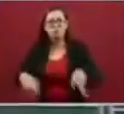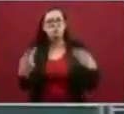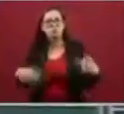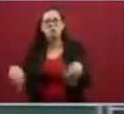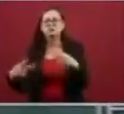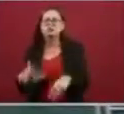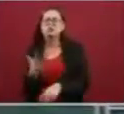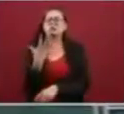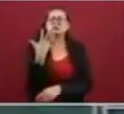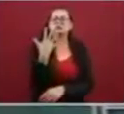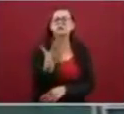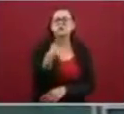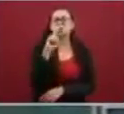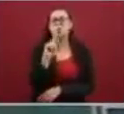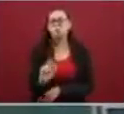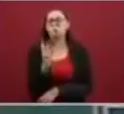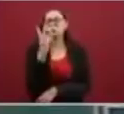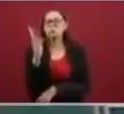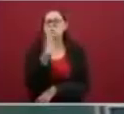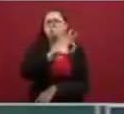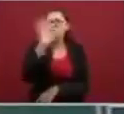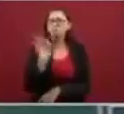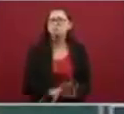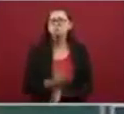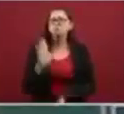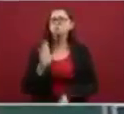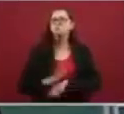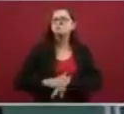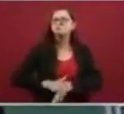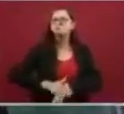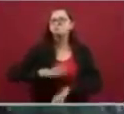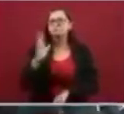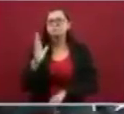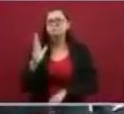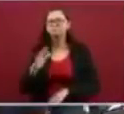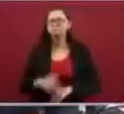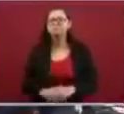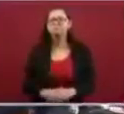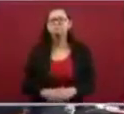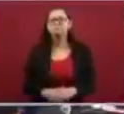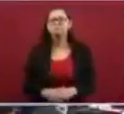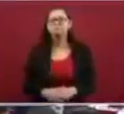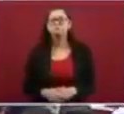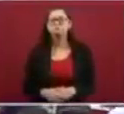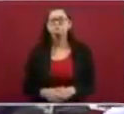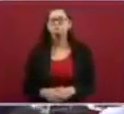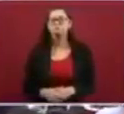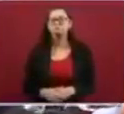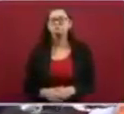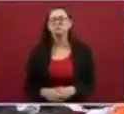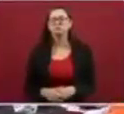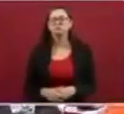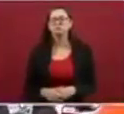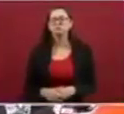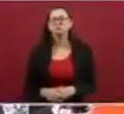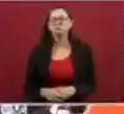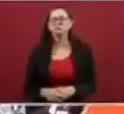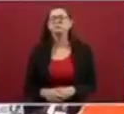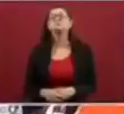5.4% en las ventas. Es buena e